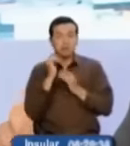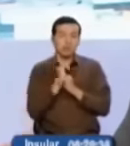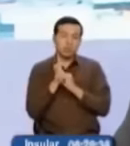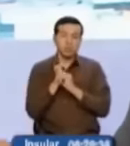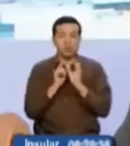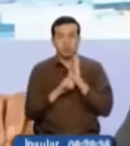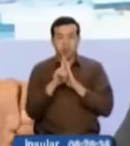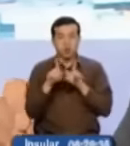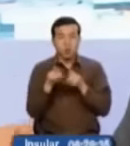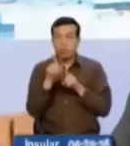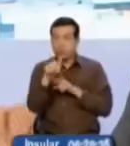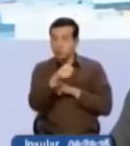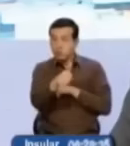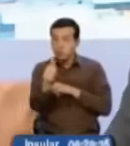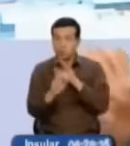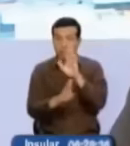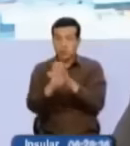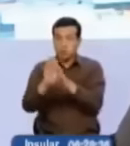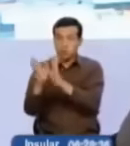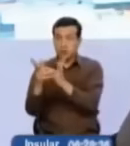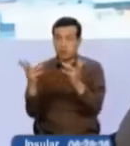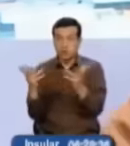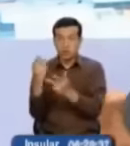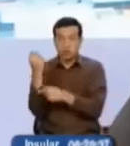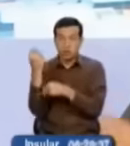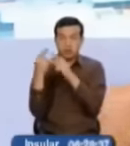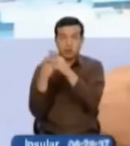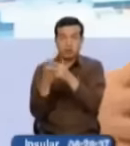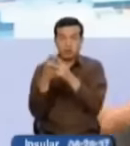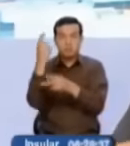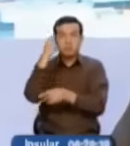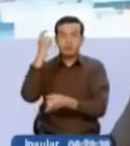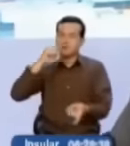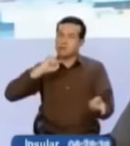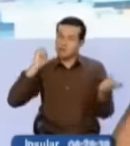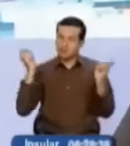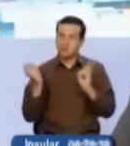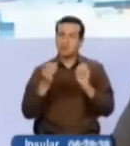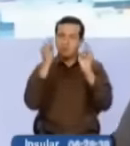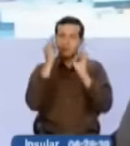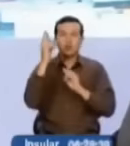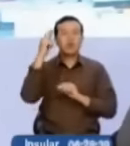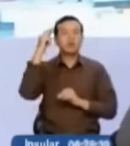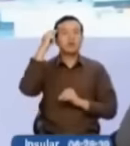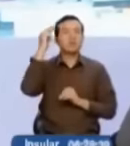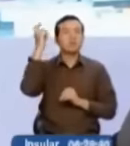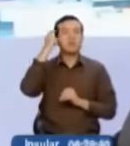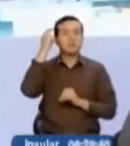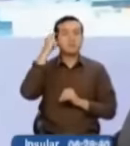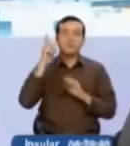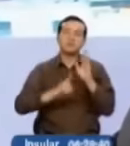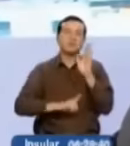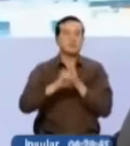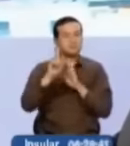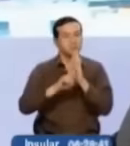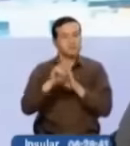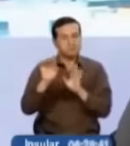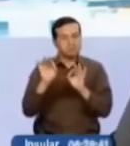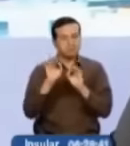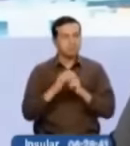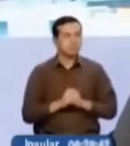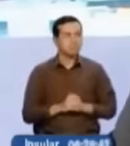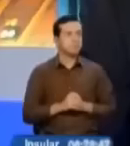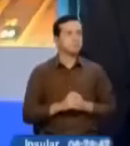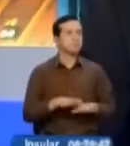los sujetos socioeconómicos a los que financia, el chip cambia y las lógicas se desarrollan de manera diferente. Bueno,